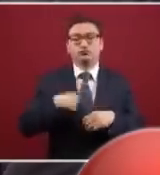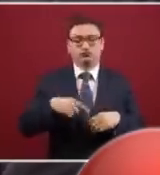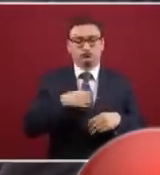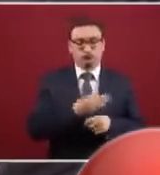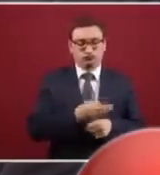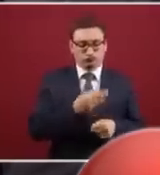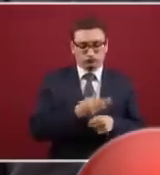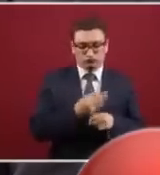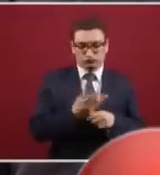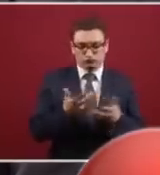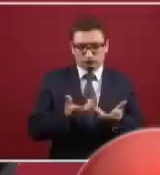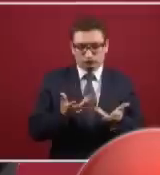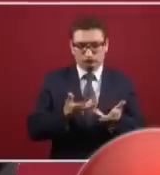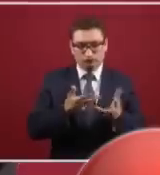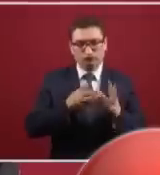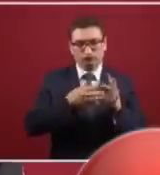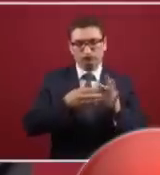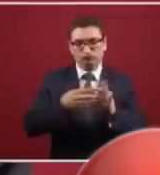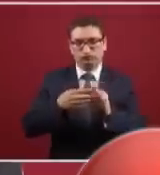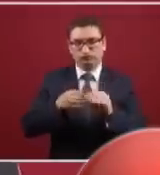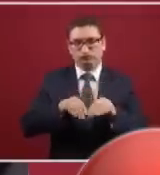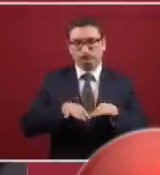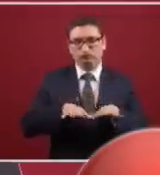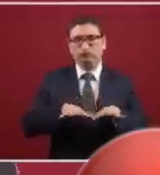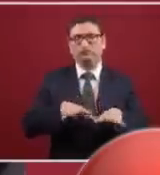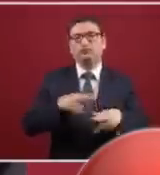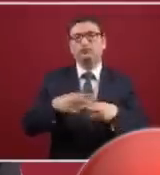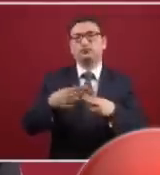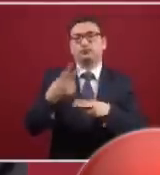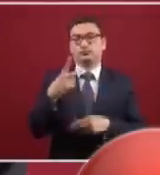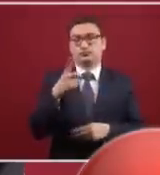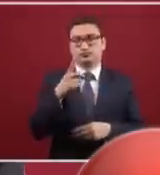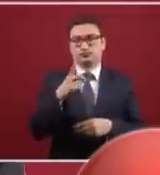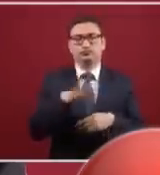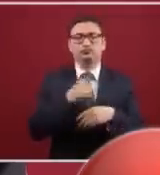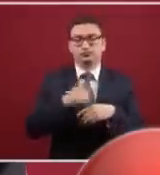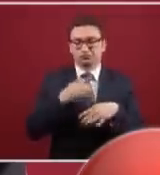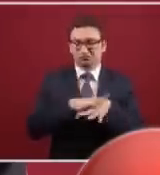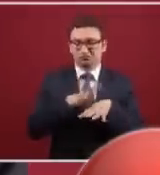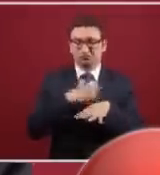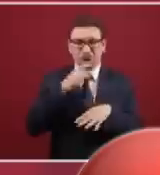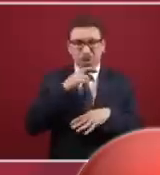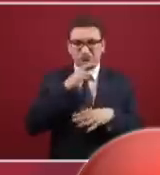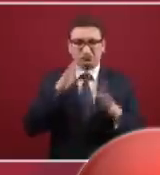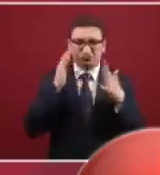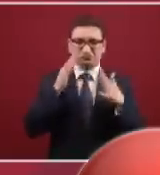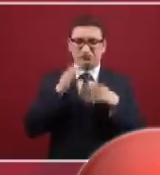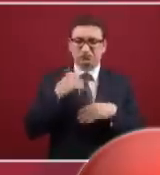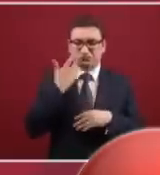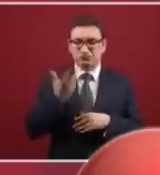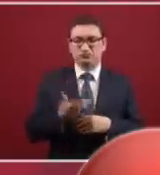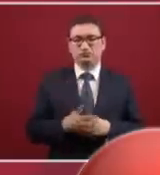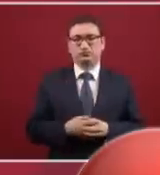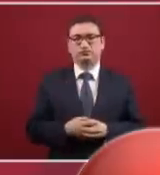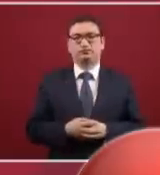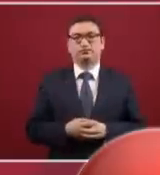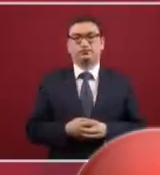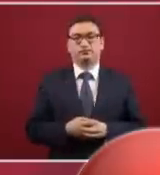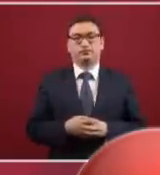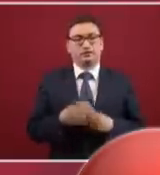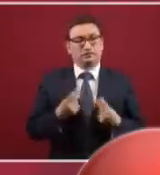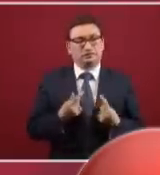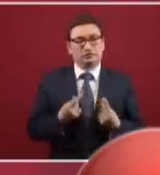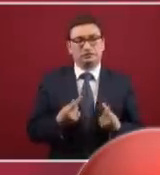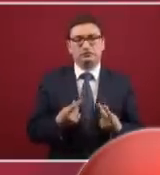En diciembre, porque vamos deprisa. Dije